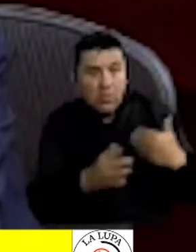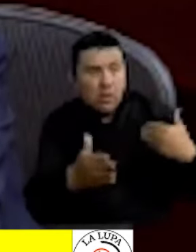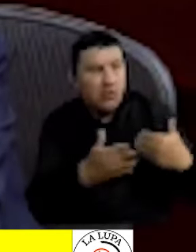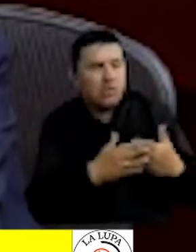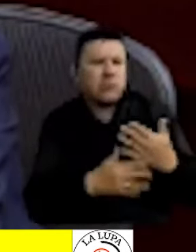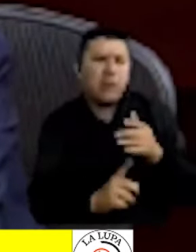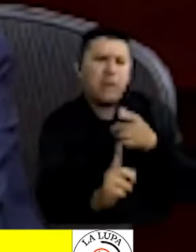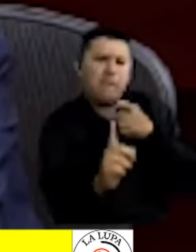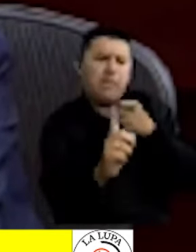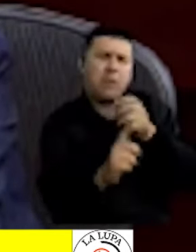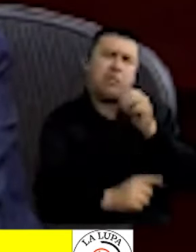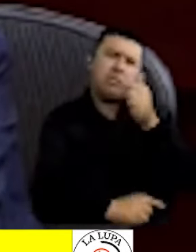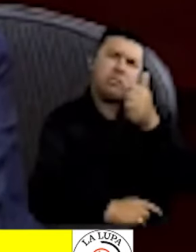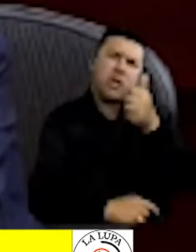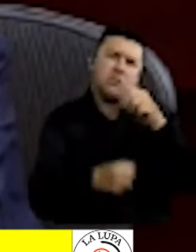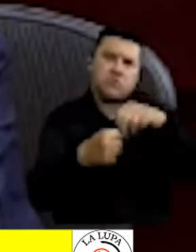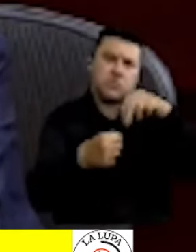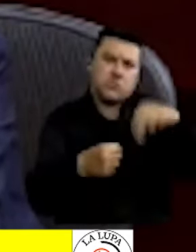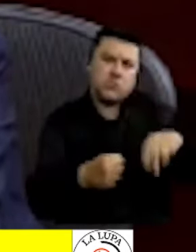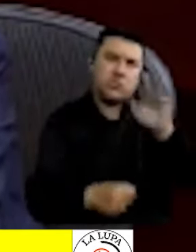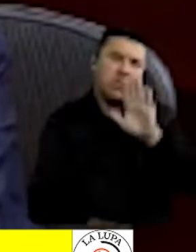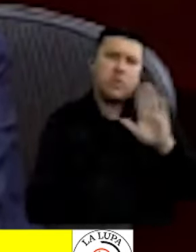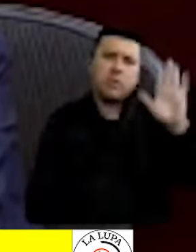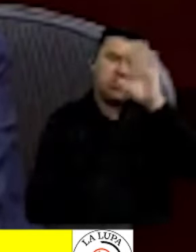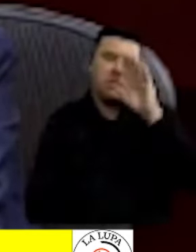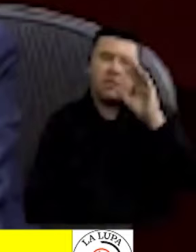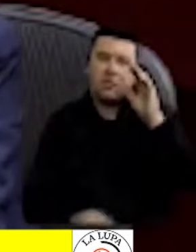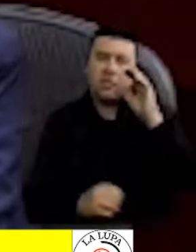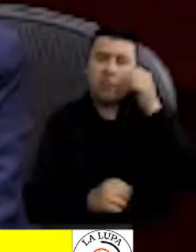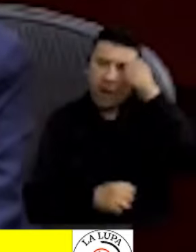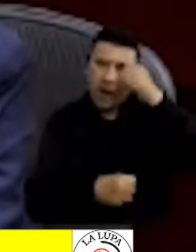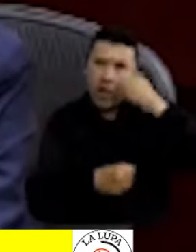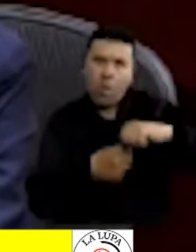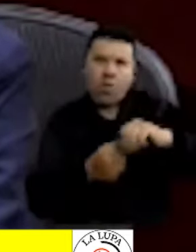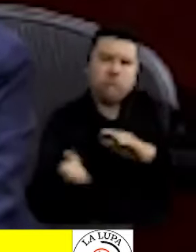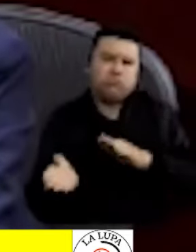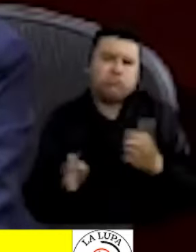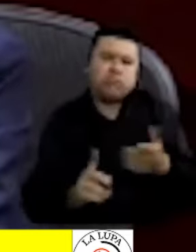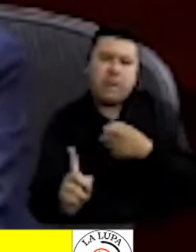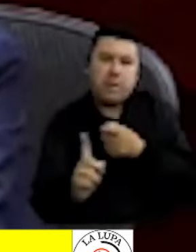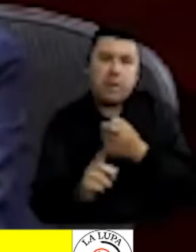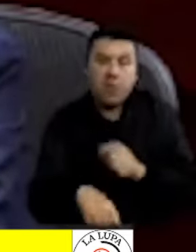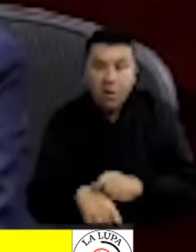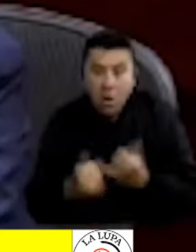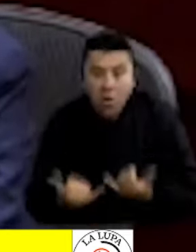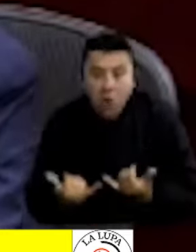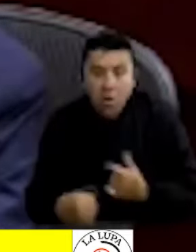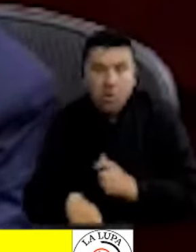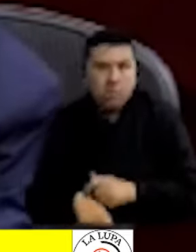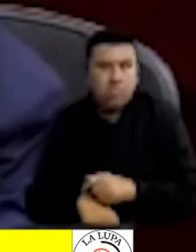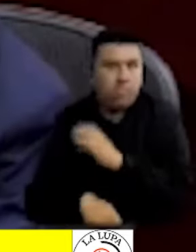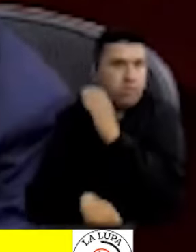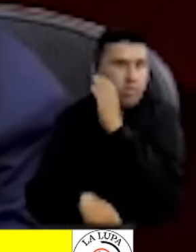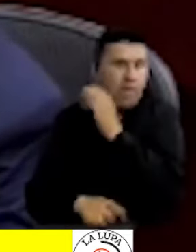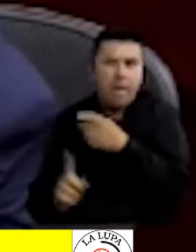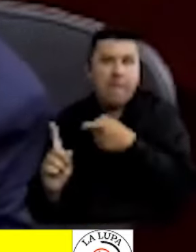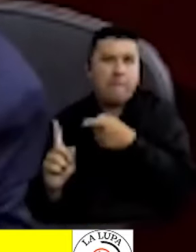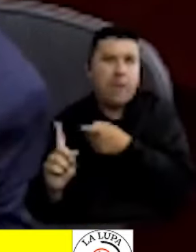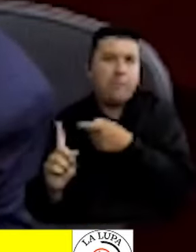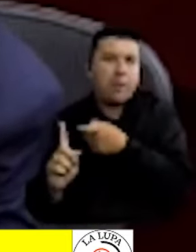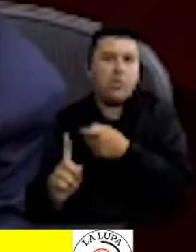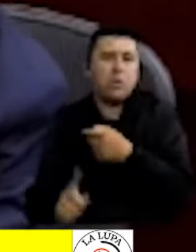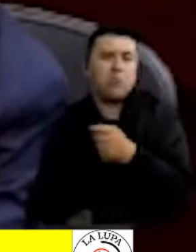a 8 o 10 ciudadanos en el departamento de Arauca. Hoy, hace unas horas, acaban de asesinar